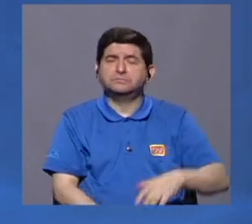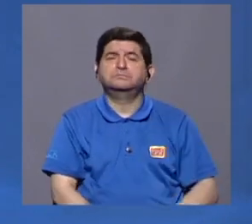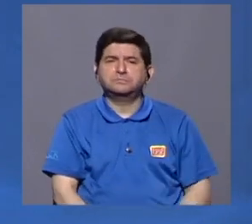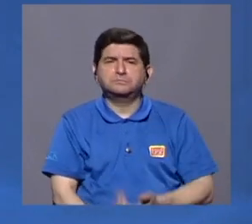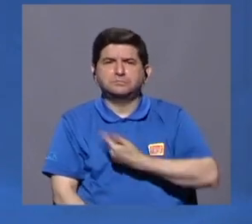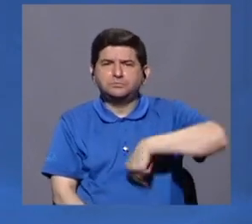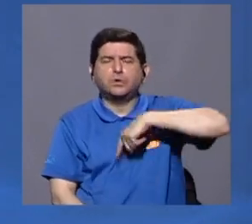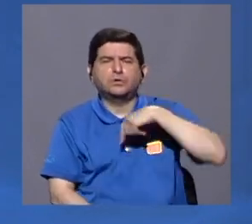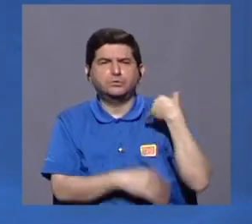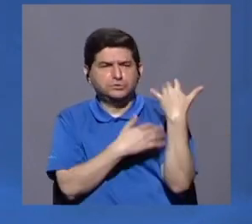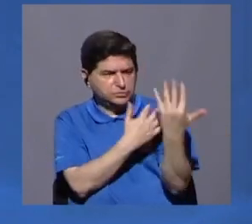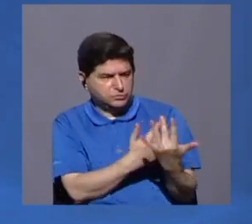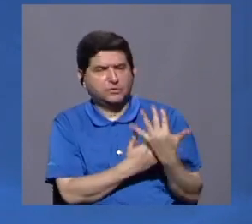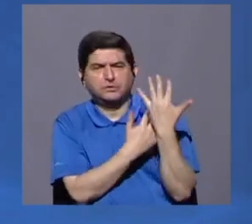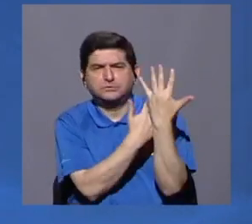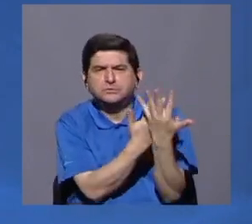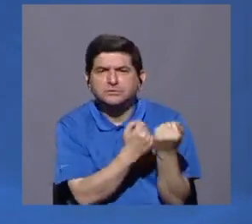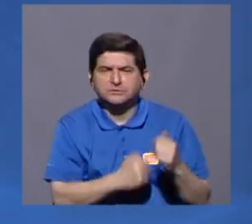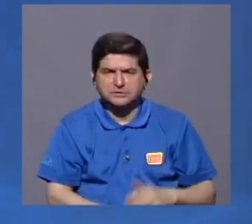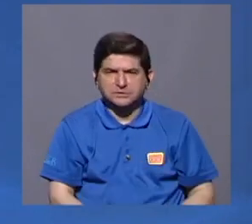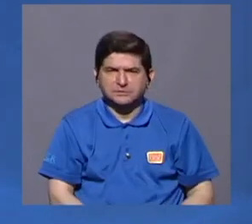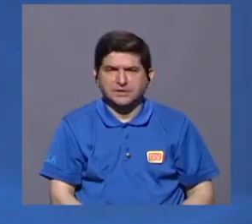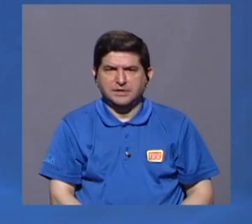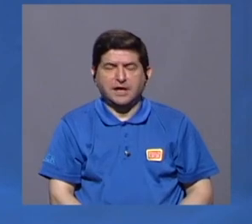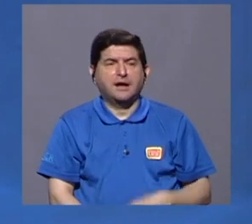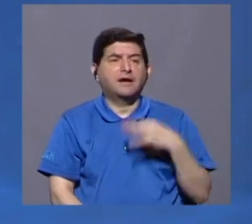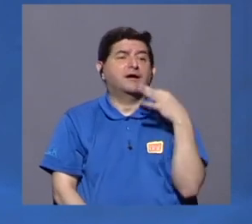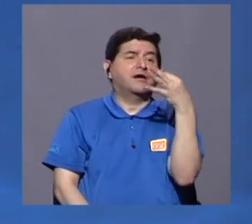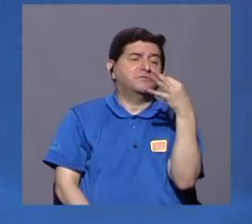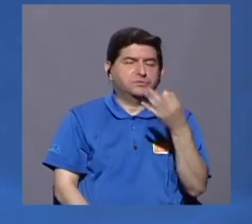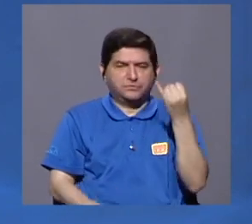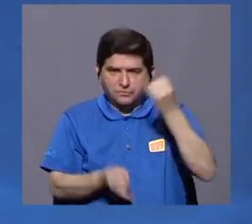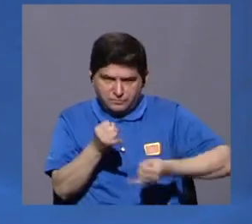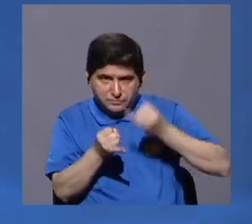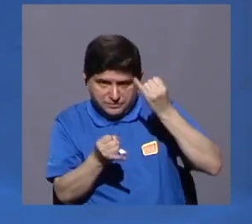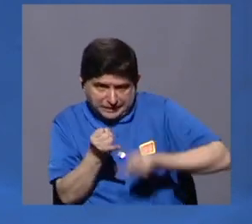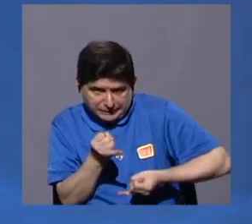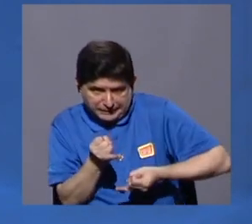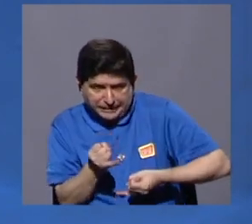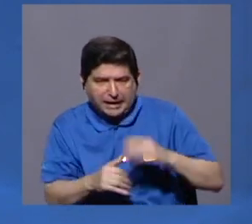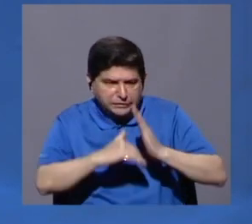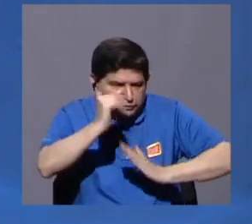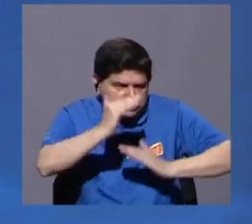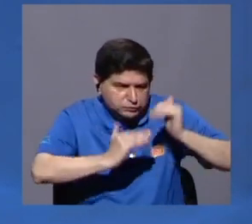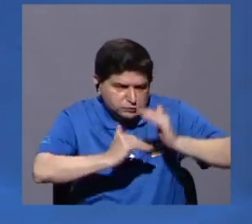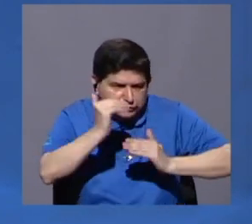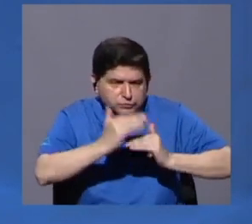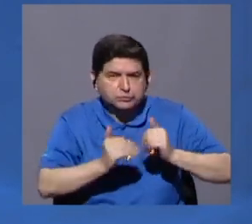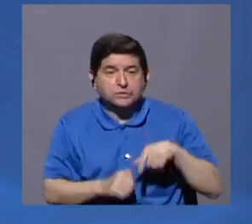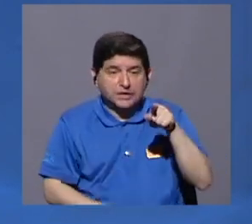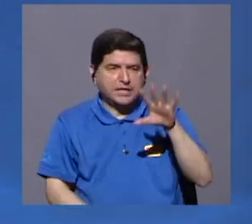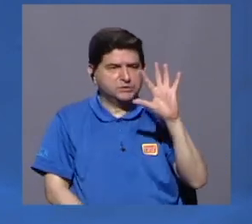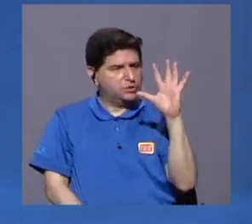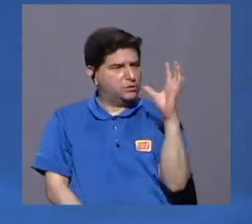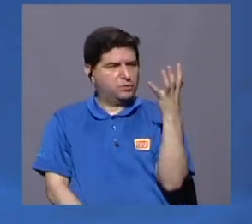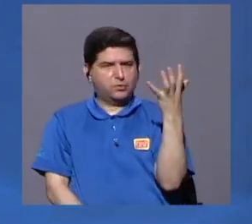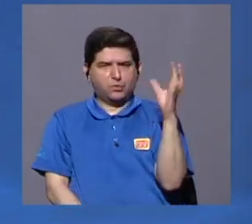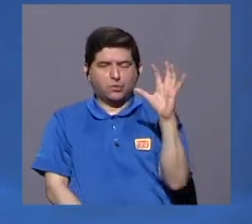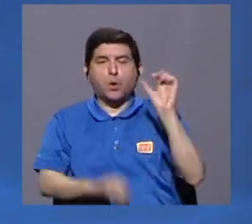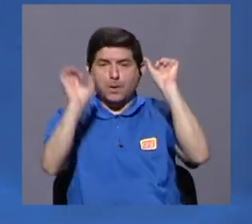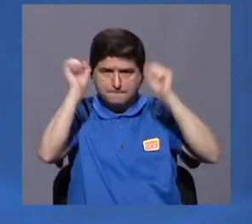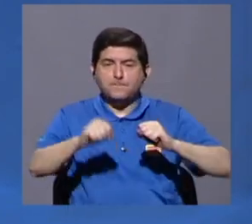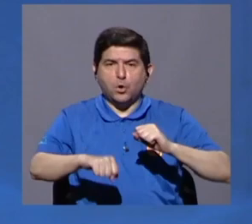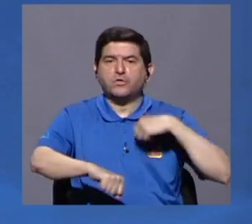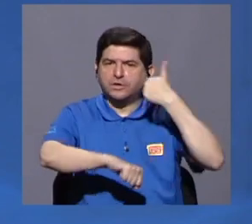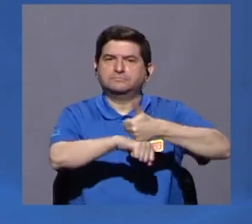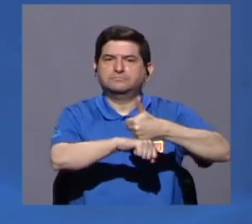esperando que con el tiempo cuando terminemos de la construcción de este radiotelescopio podamos lograr